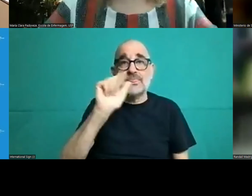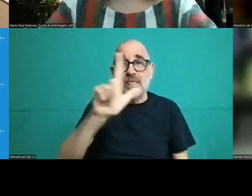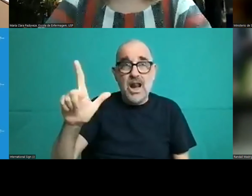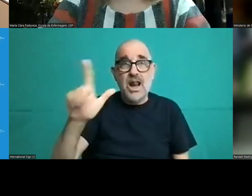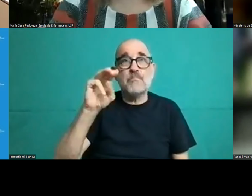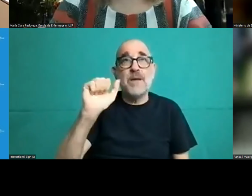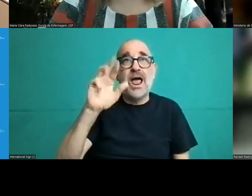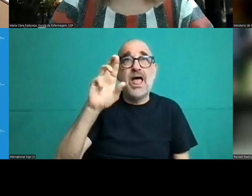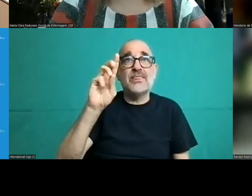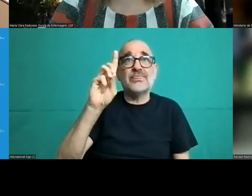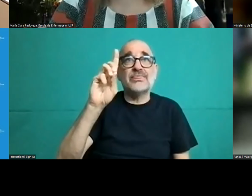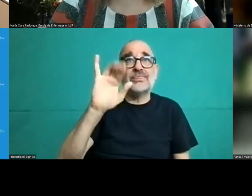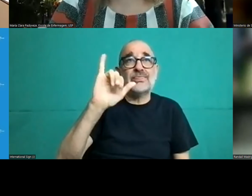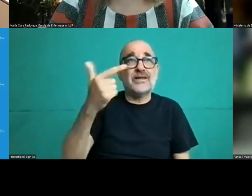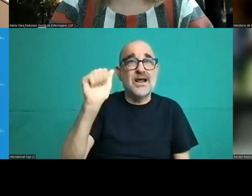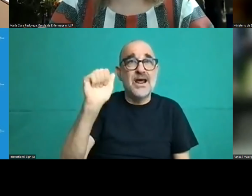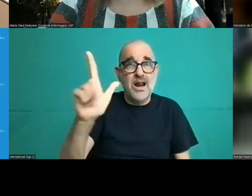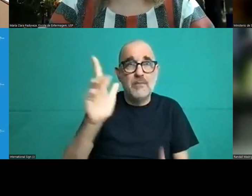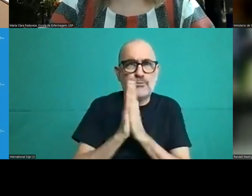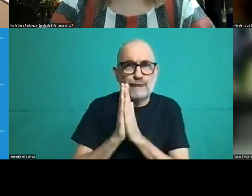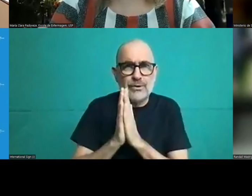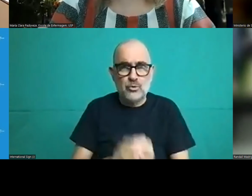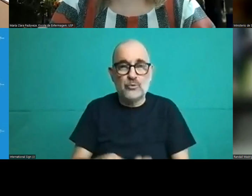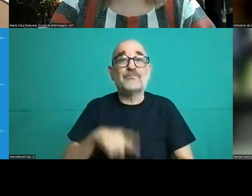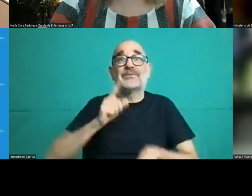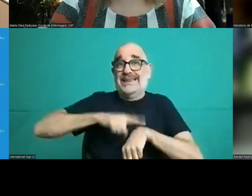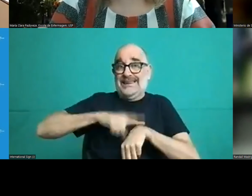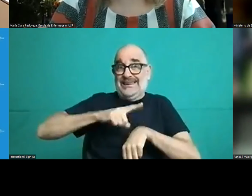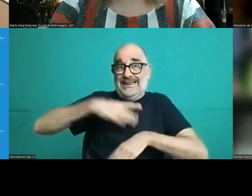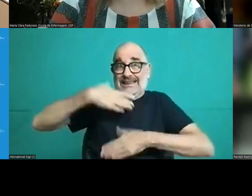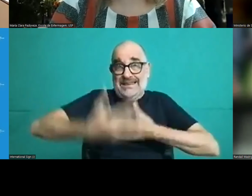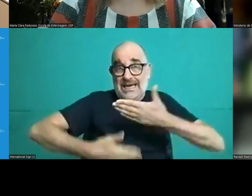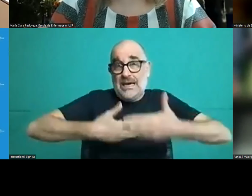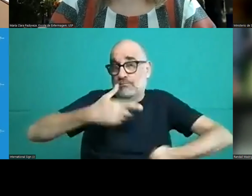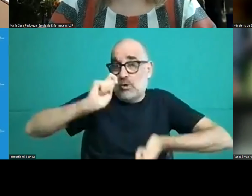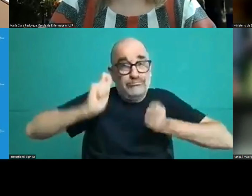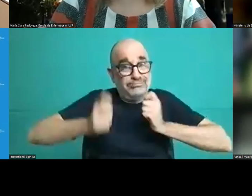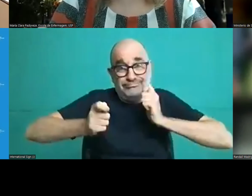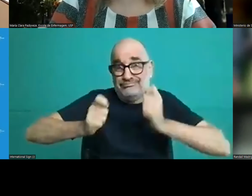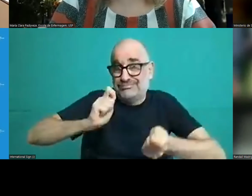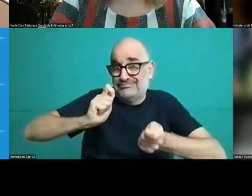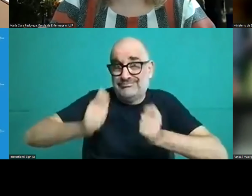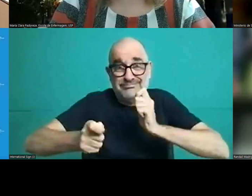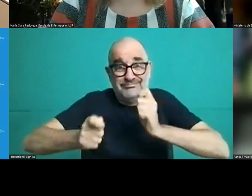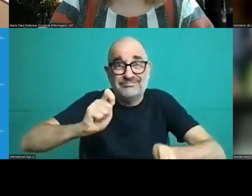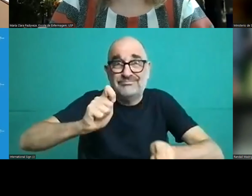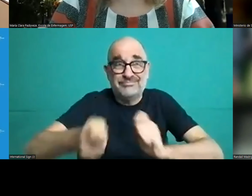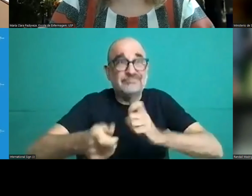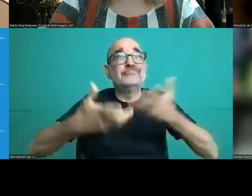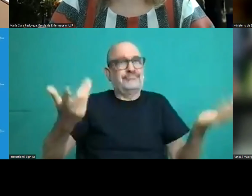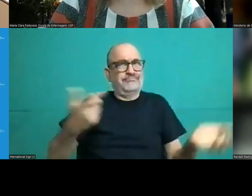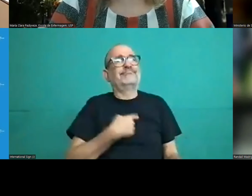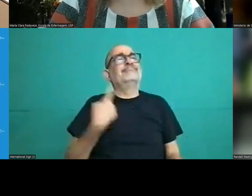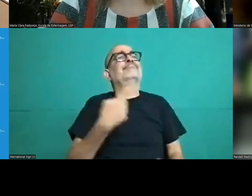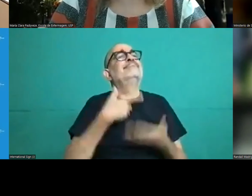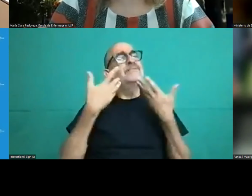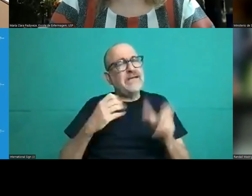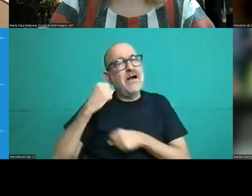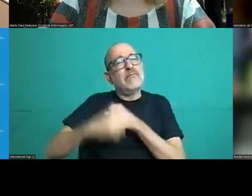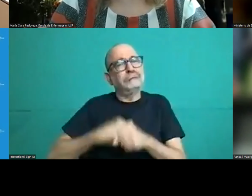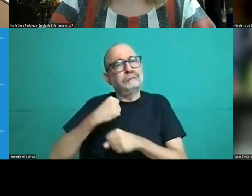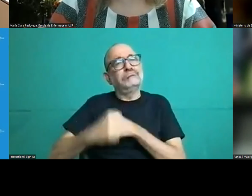Dichosamente los tiempos han cambiado. Por muchísimos años escuchamos hablar del paciente, de la seguridad del